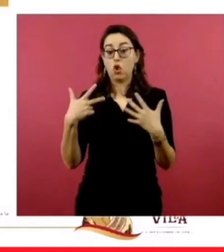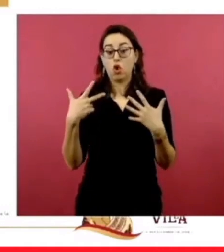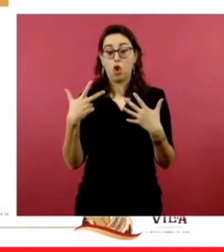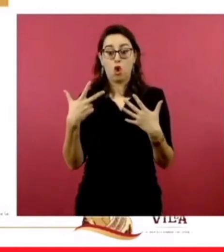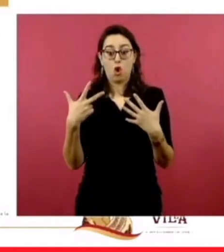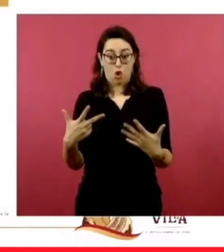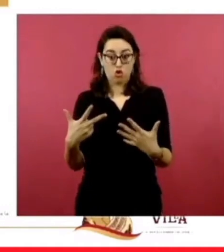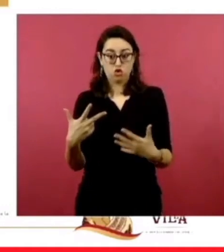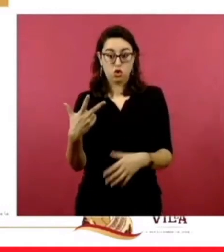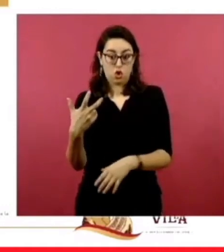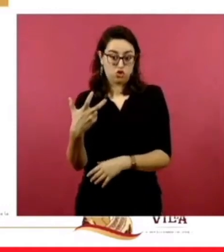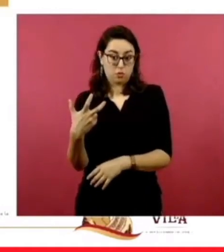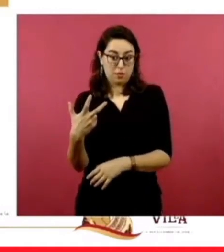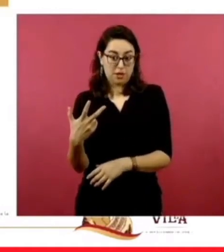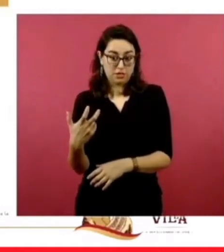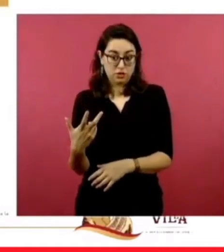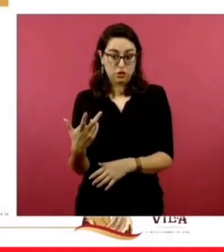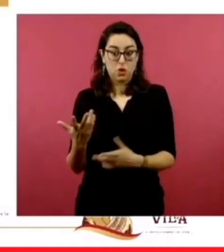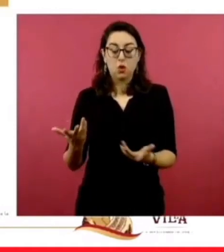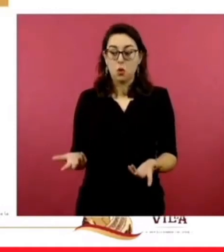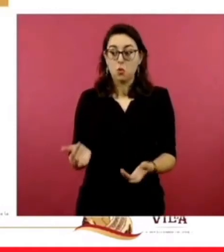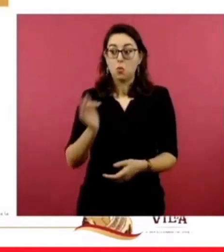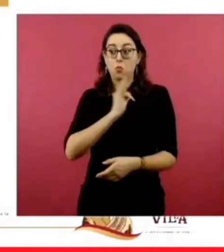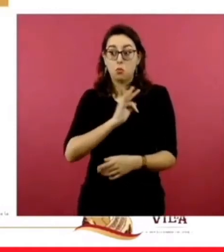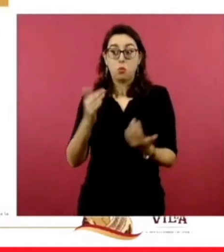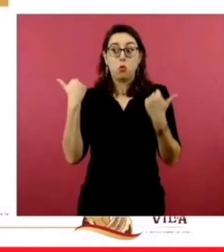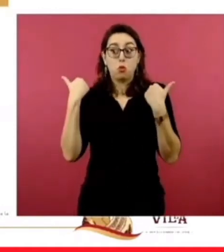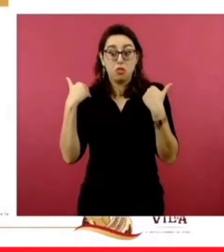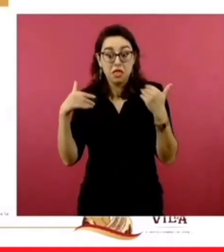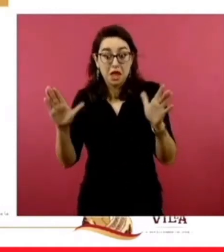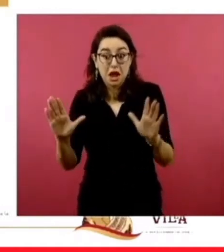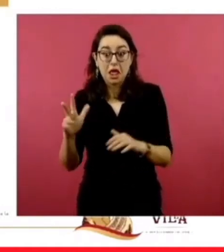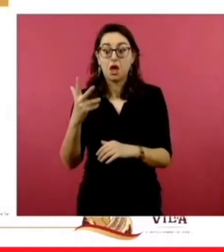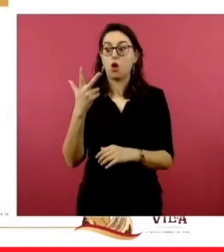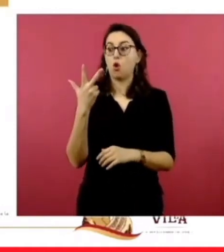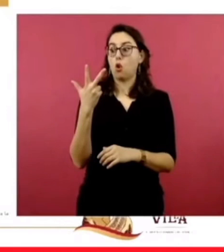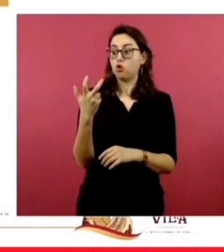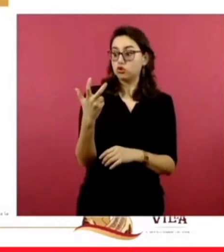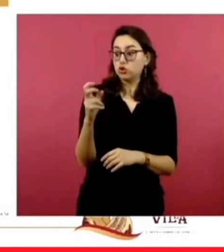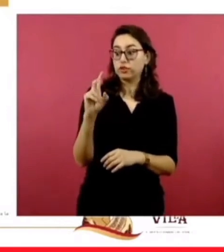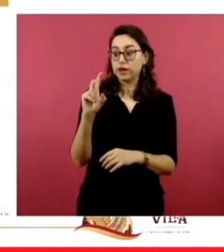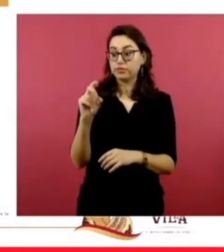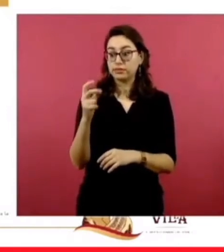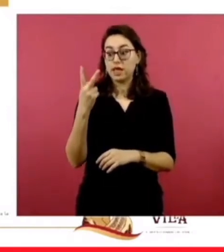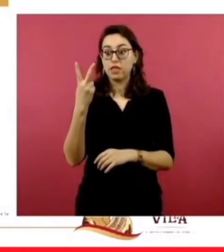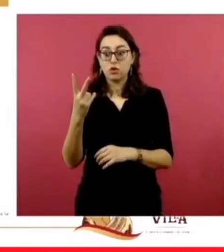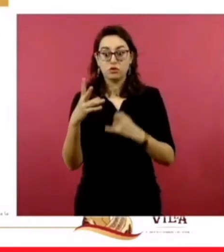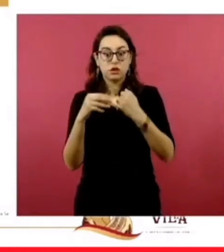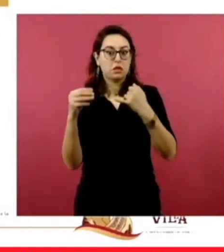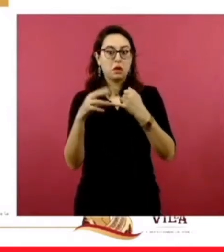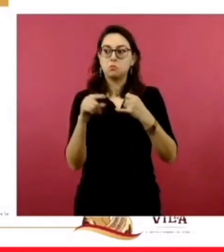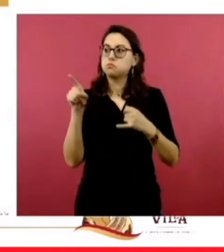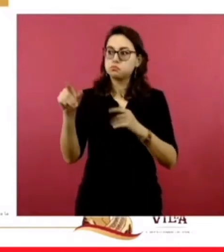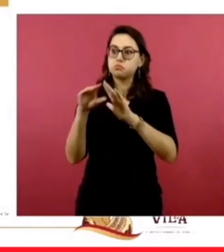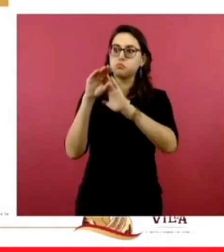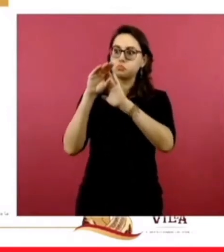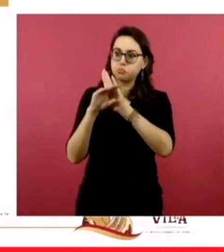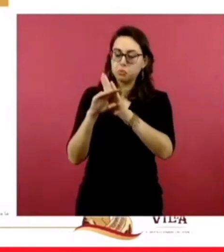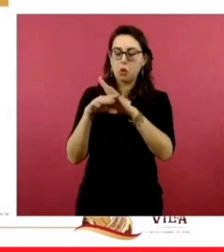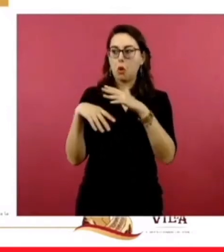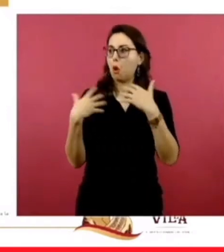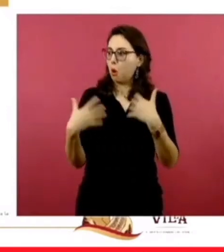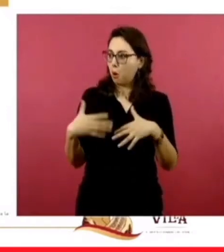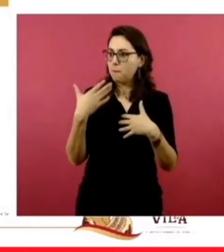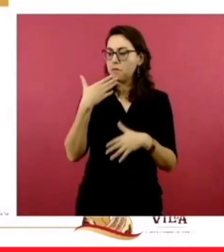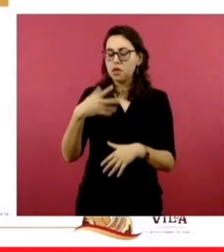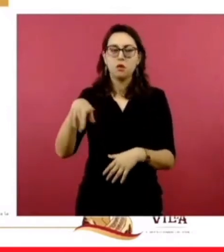es de 8 pesos con 32 centavos, 32 centavos de ahorro muy buenos. Y hay ejemplos también en Puebla, en Guerrero, en el